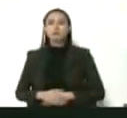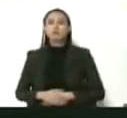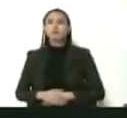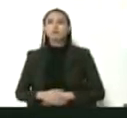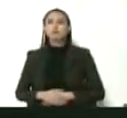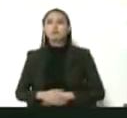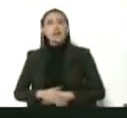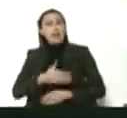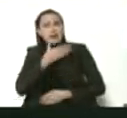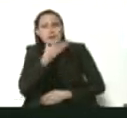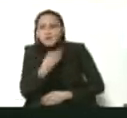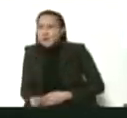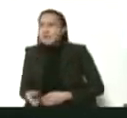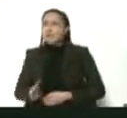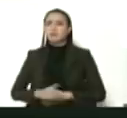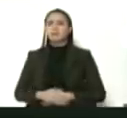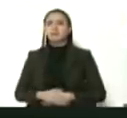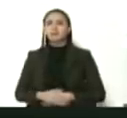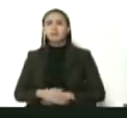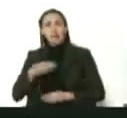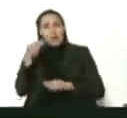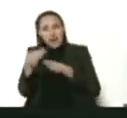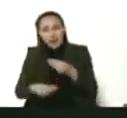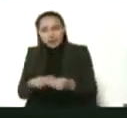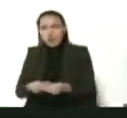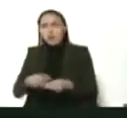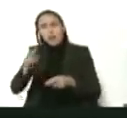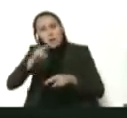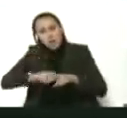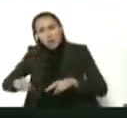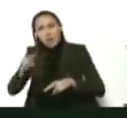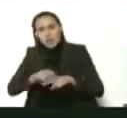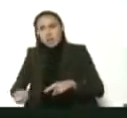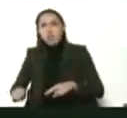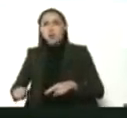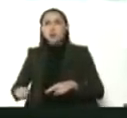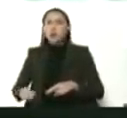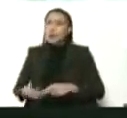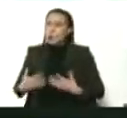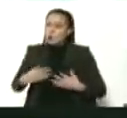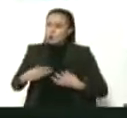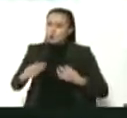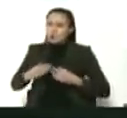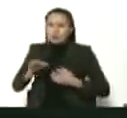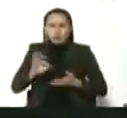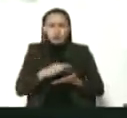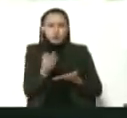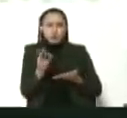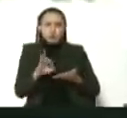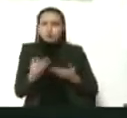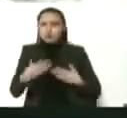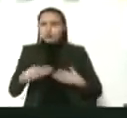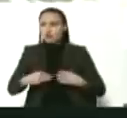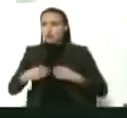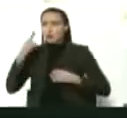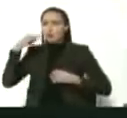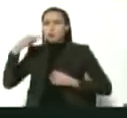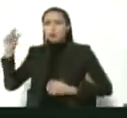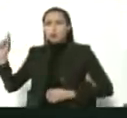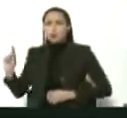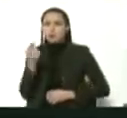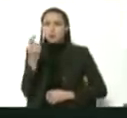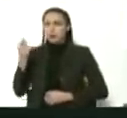Es muy fácil, Ernesto, hacerle a un niño su disfraz de negro primero y su lanza, o su